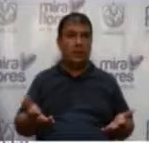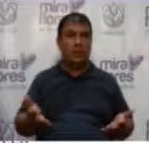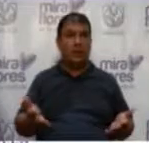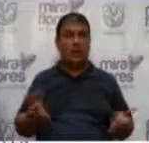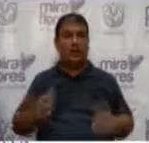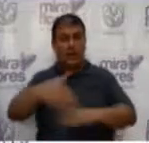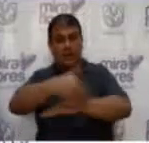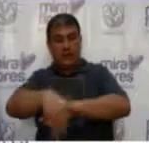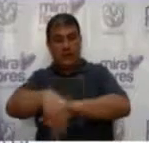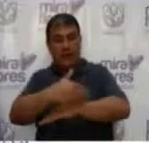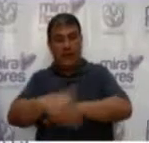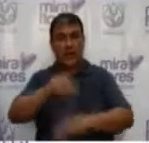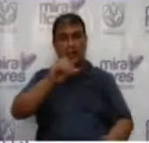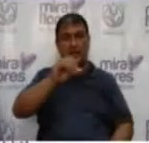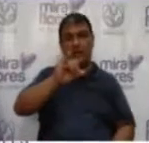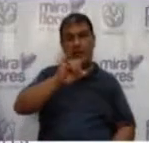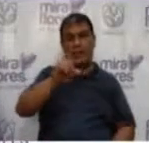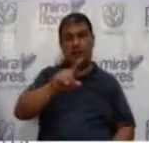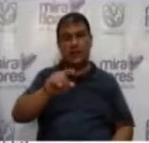la calle Díez Canseco